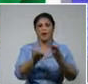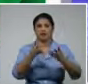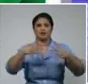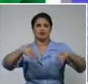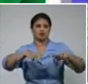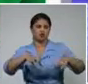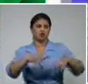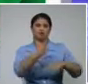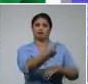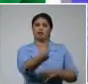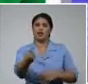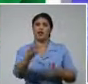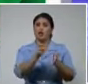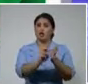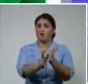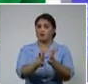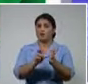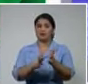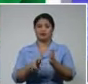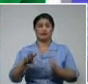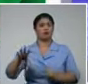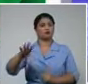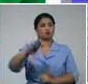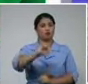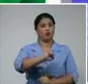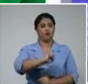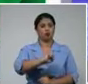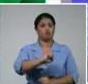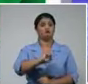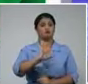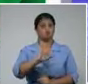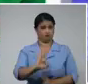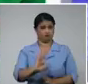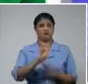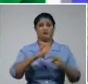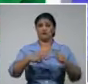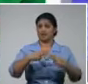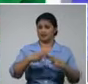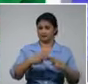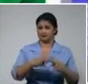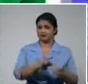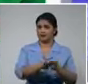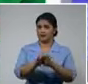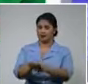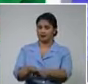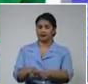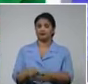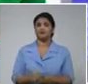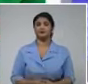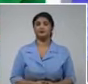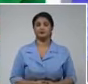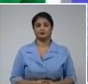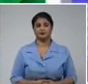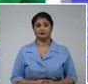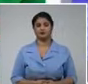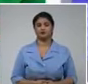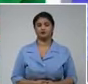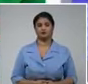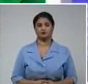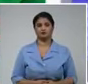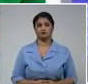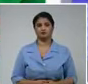porque la tasa de incidencia puede bajar si yo no proceso muestras, pero no es el caso. Como dije anteriormente, se